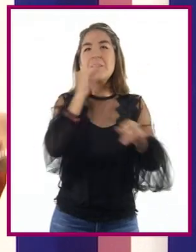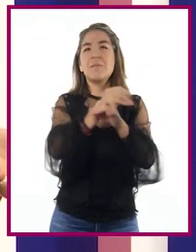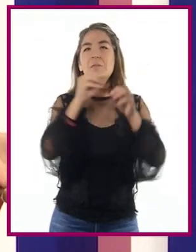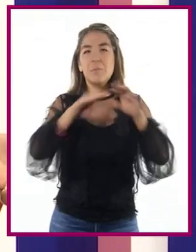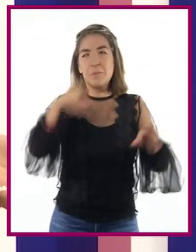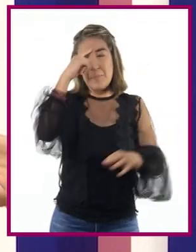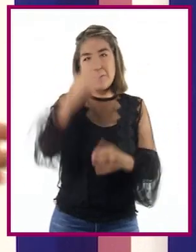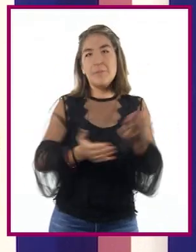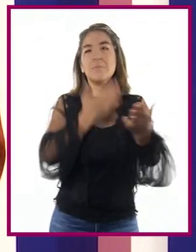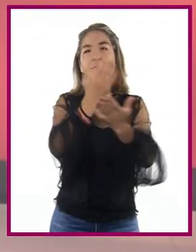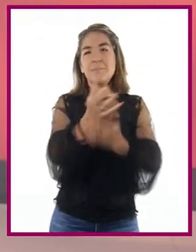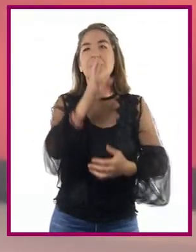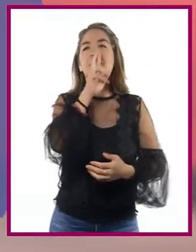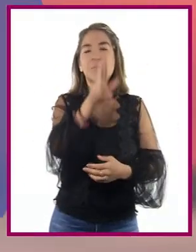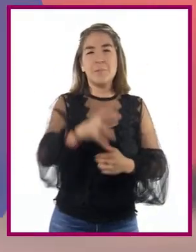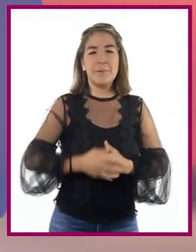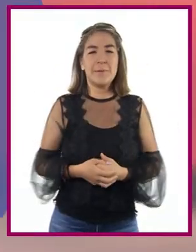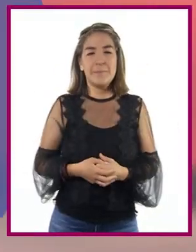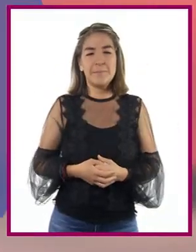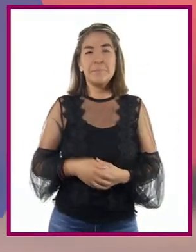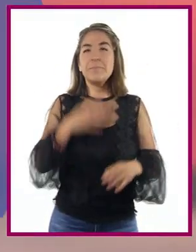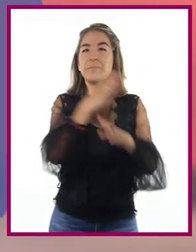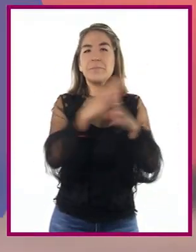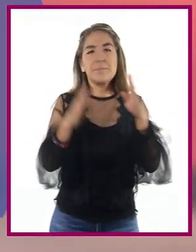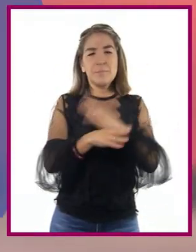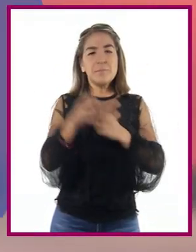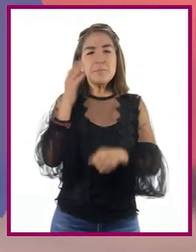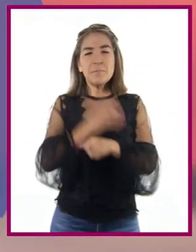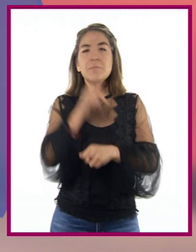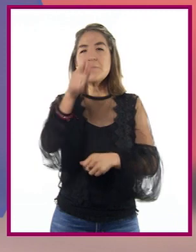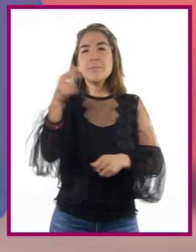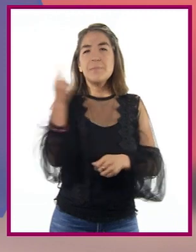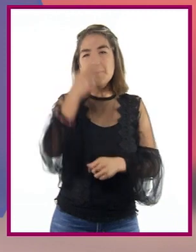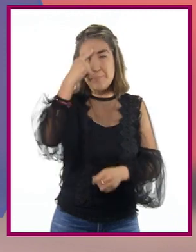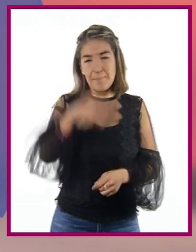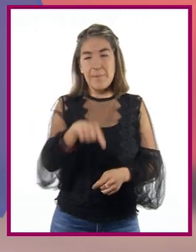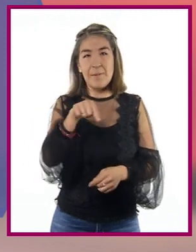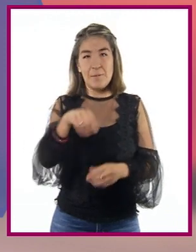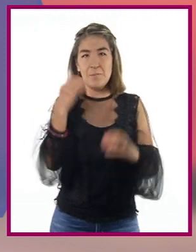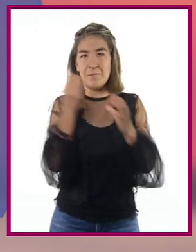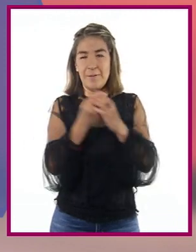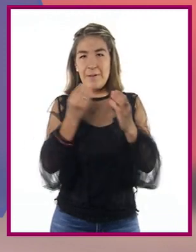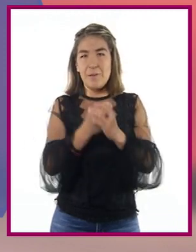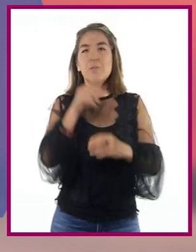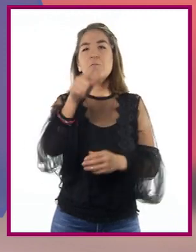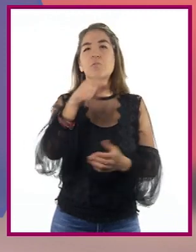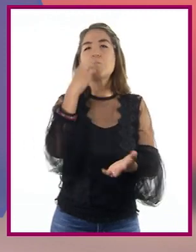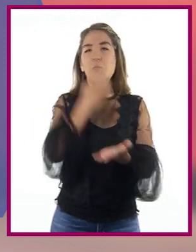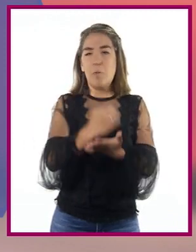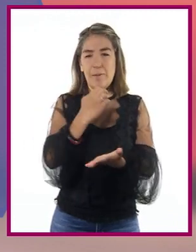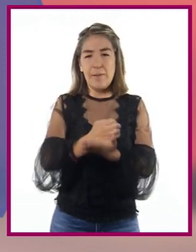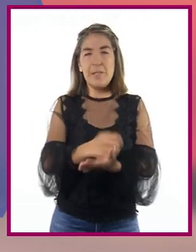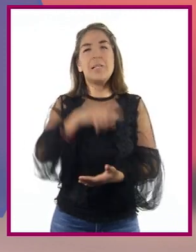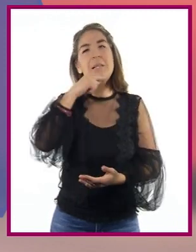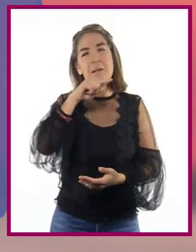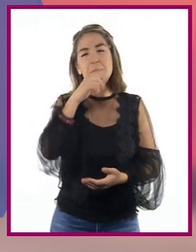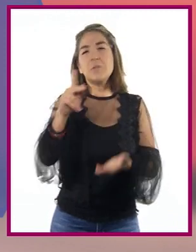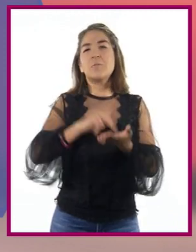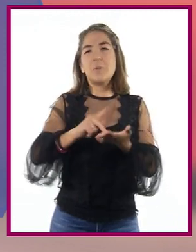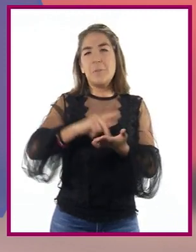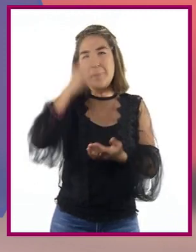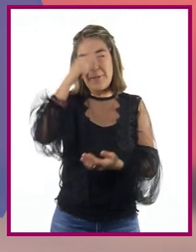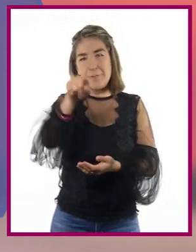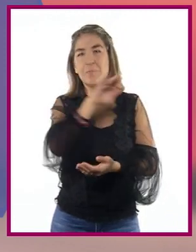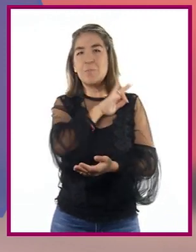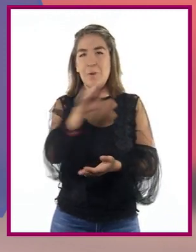para mostrar resultados. Los materiales que van a necesitar para esta sesión son su siempre confiable cuaderno y lápiz o bolígrafo para